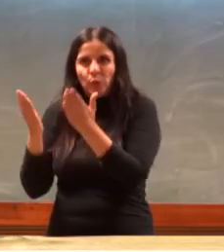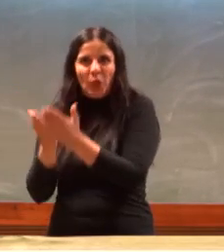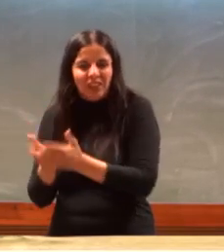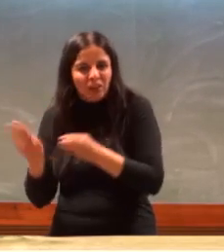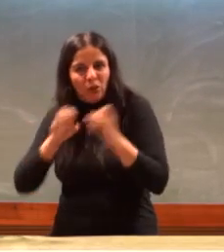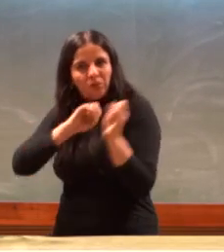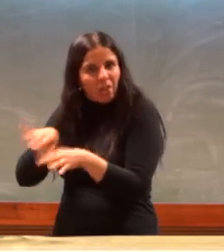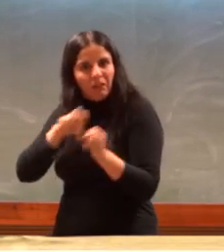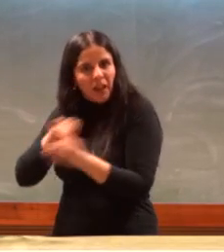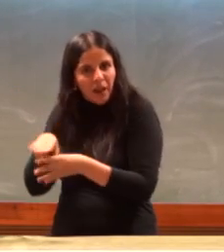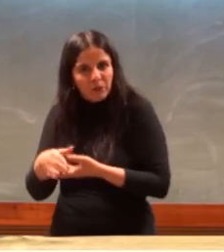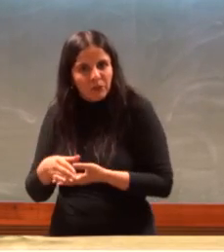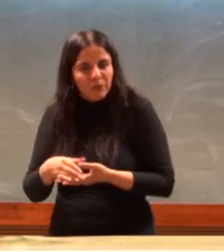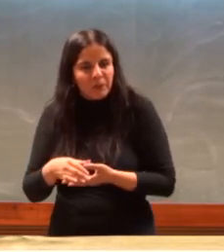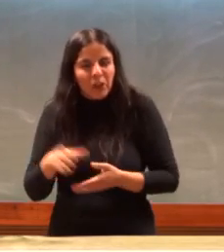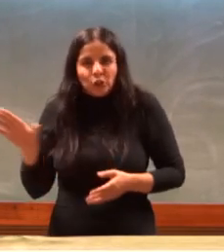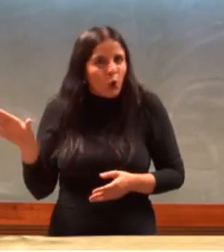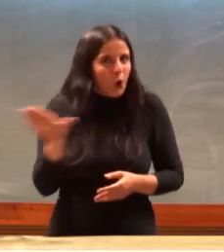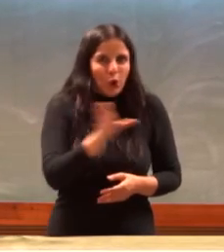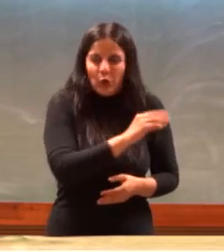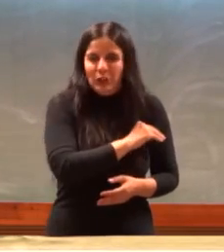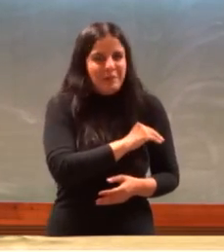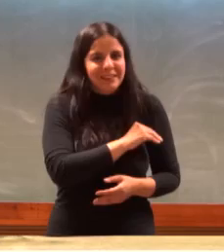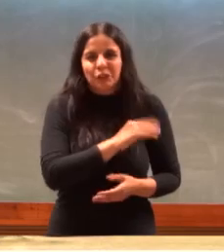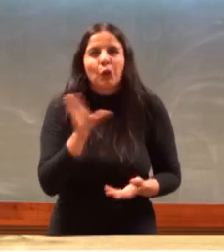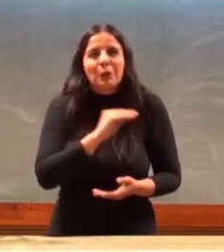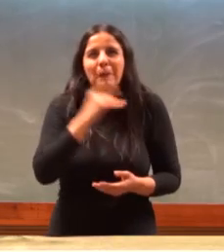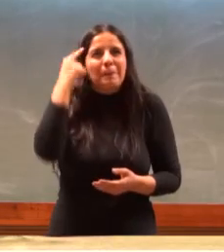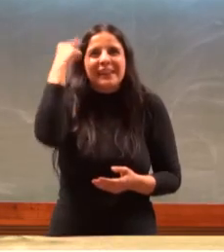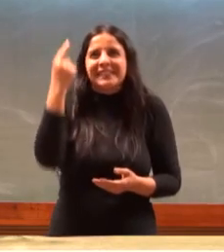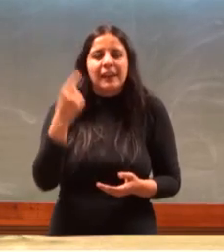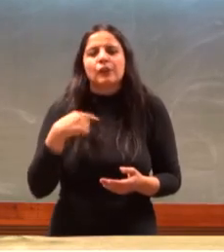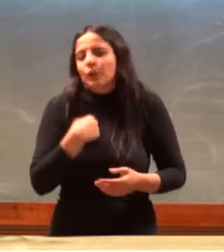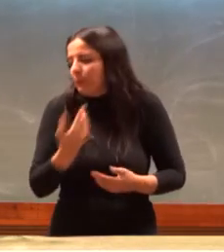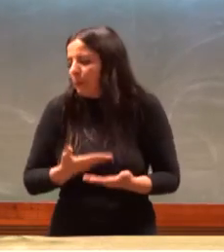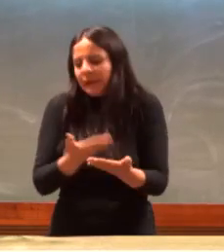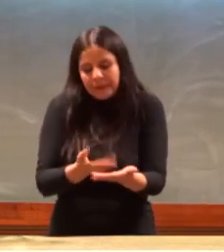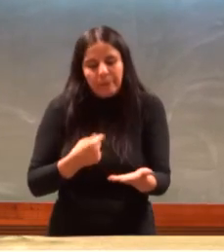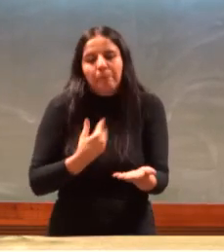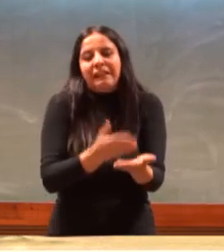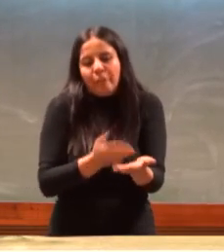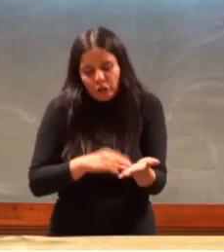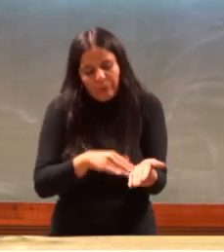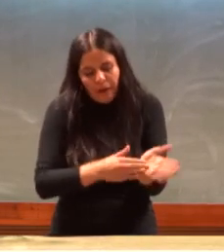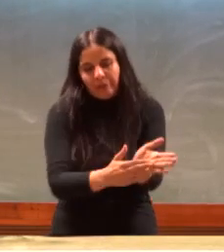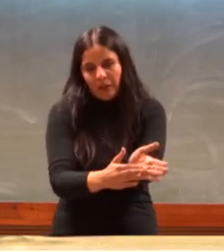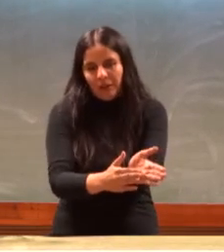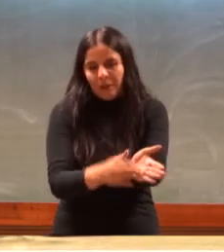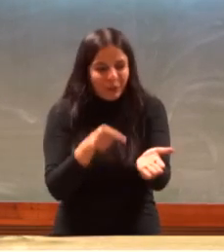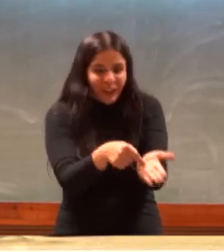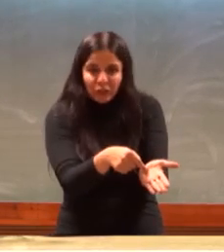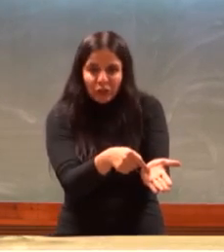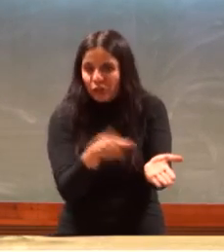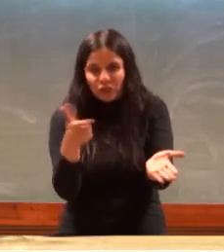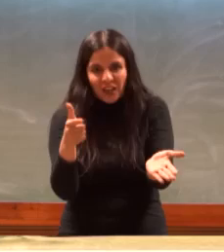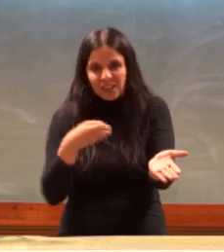cualquier otra propuesta todo el resto de la plataforma todo lo que podemos pensar en términos de mejoramiento de nuestra facultad no tiene sentido